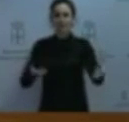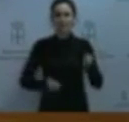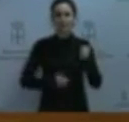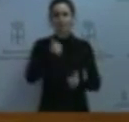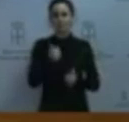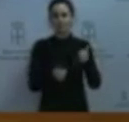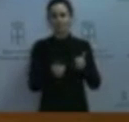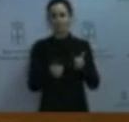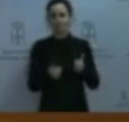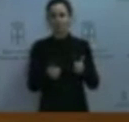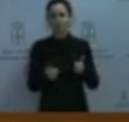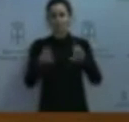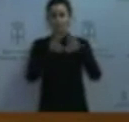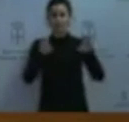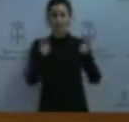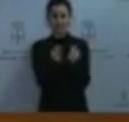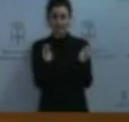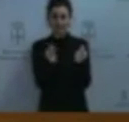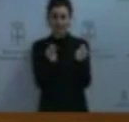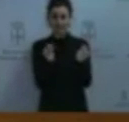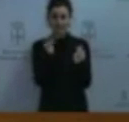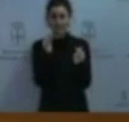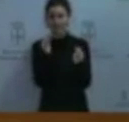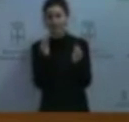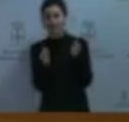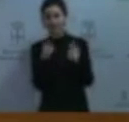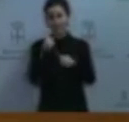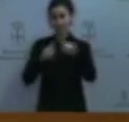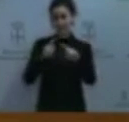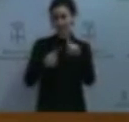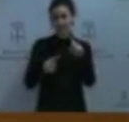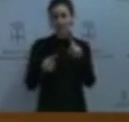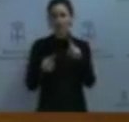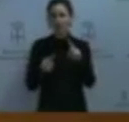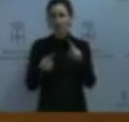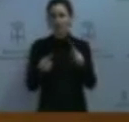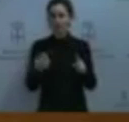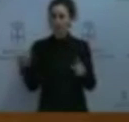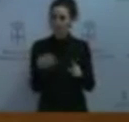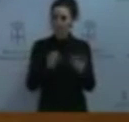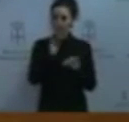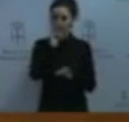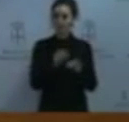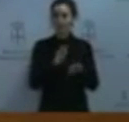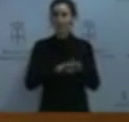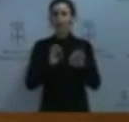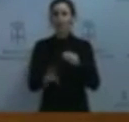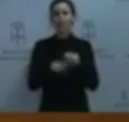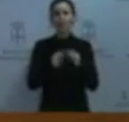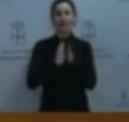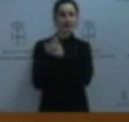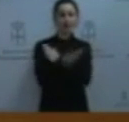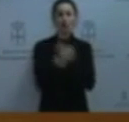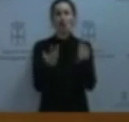las microempresas y las micropymes y las pymes, que también hemos hecho una enmienda transaccional